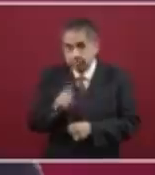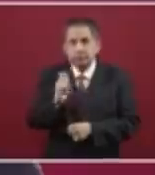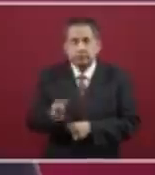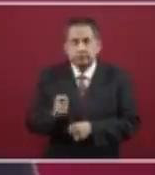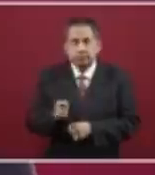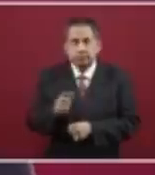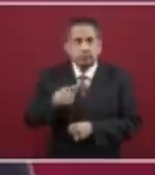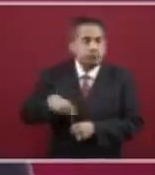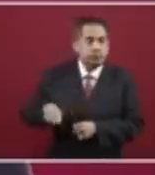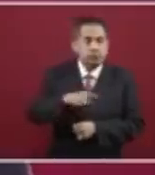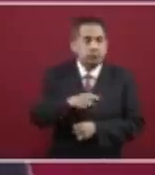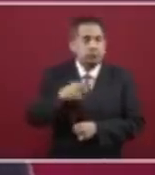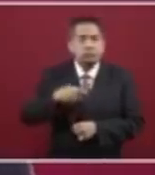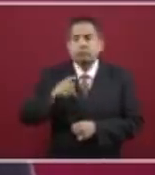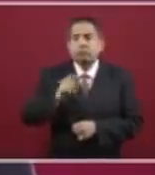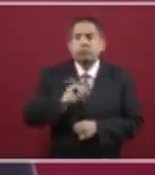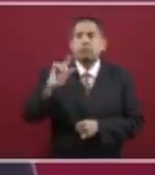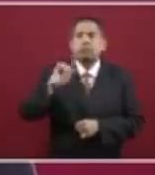no deben haber